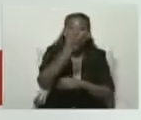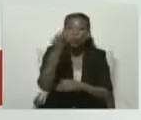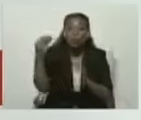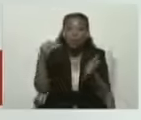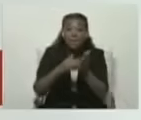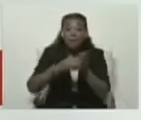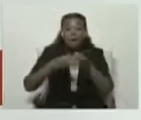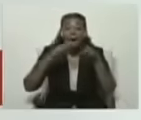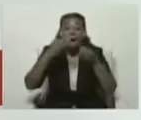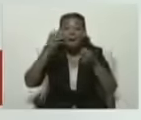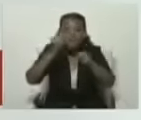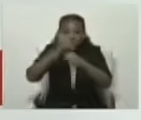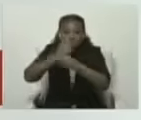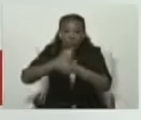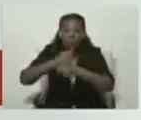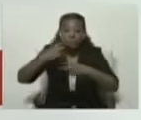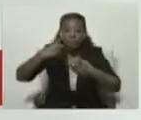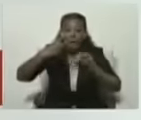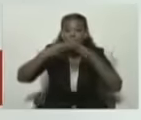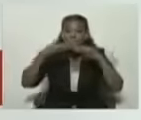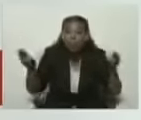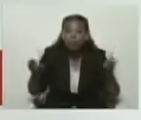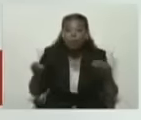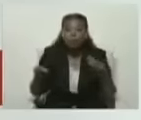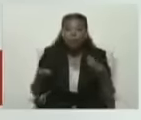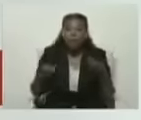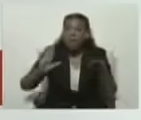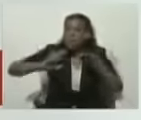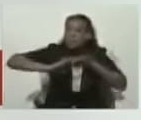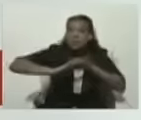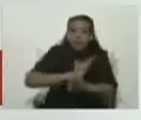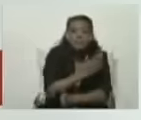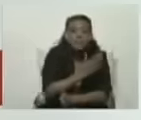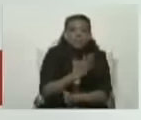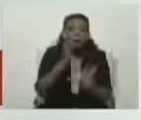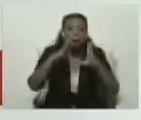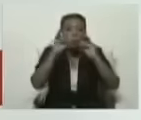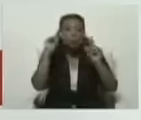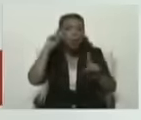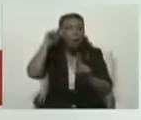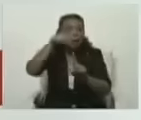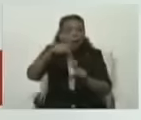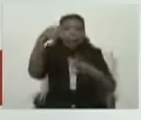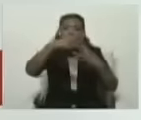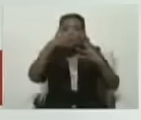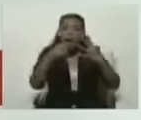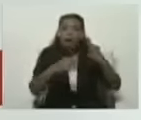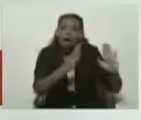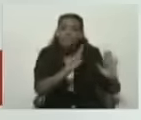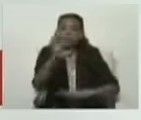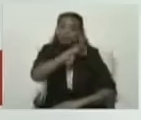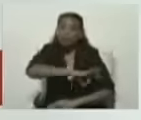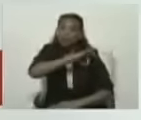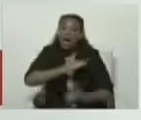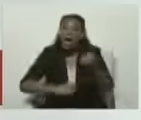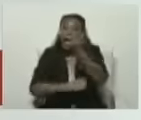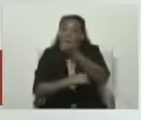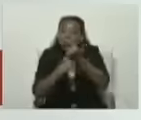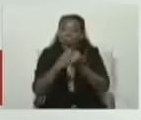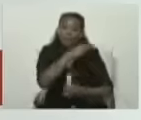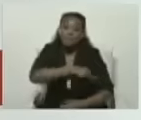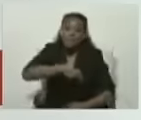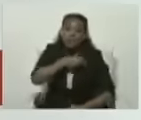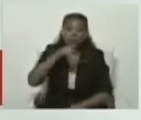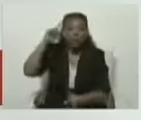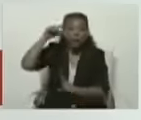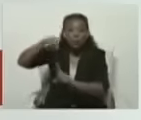empleados públicos? ¿Han dicho lo de acabar con todos los programas sociales y las grandes misiones y las